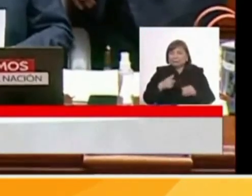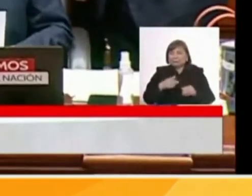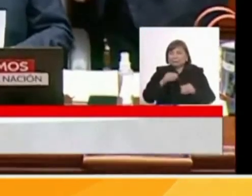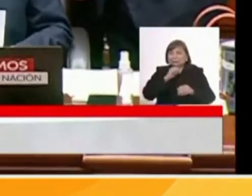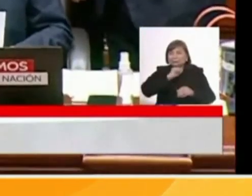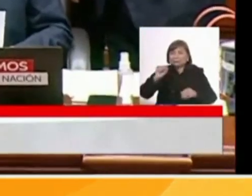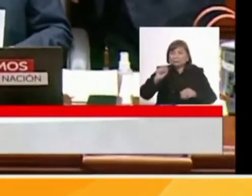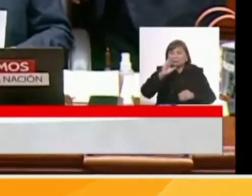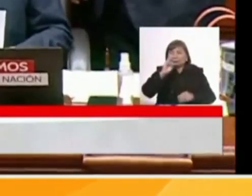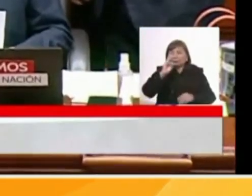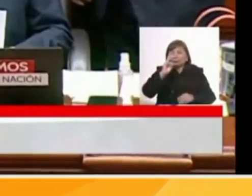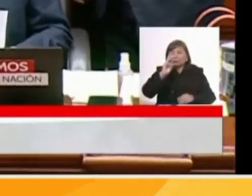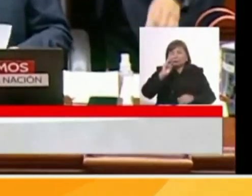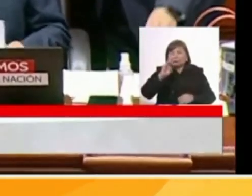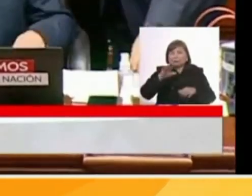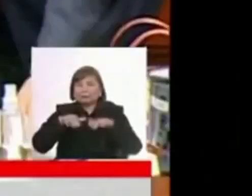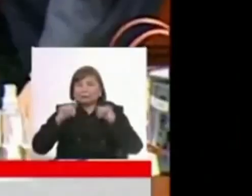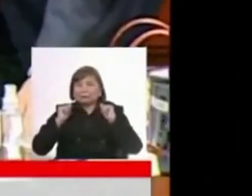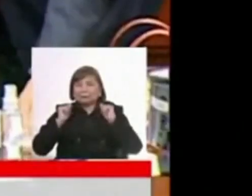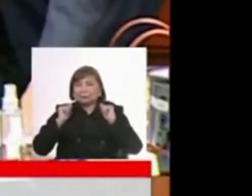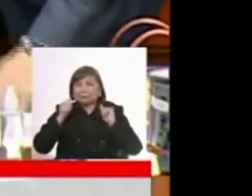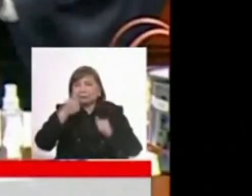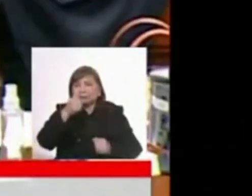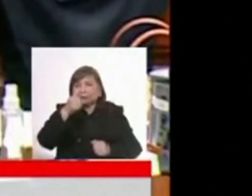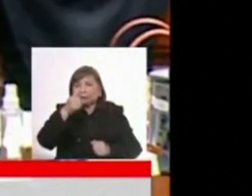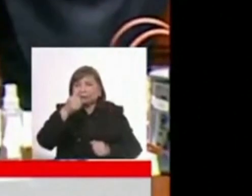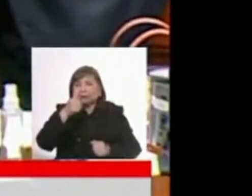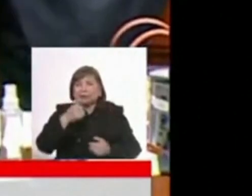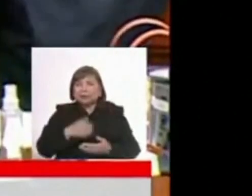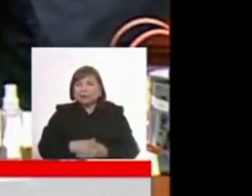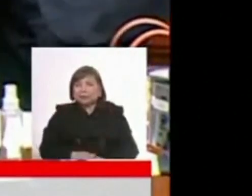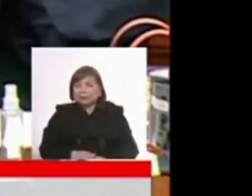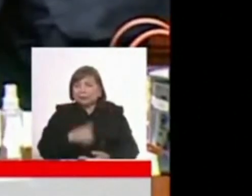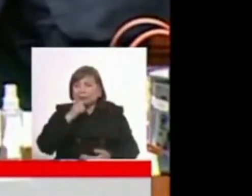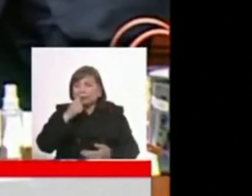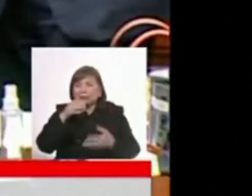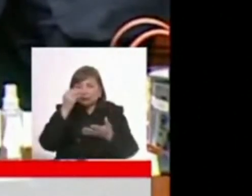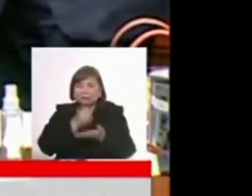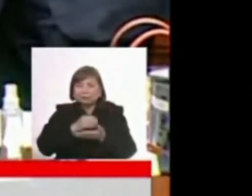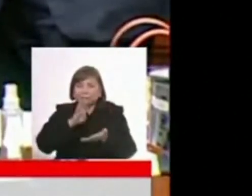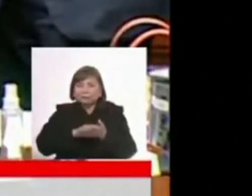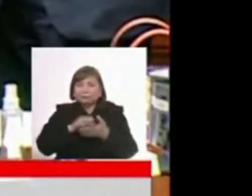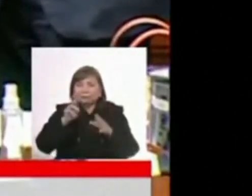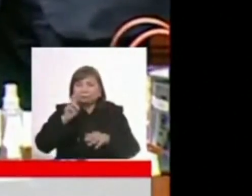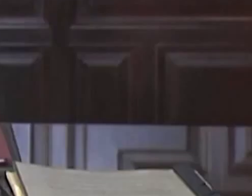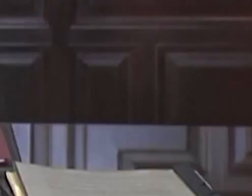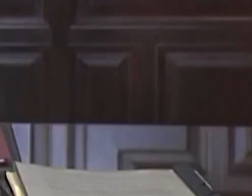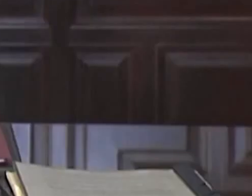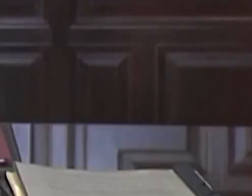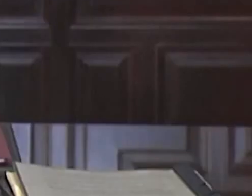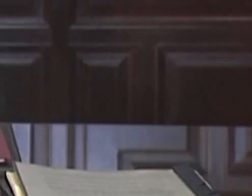por cualquier quítameta paja a una persona que le botaron los peruanos bueno o malo los vayan a quitar entonces